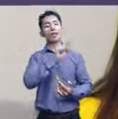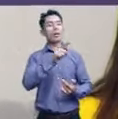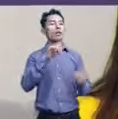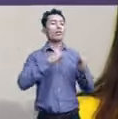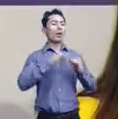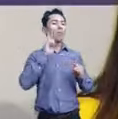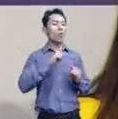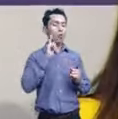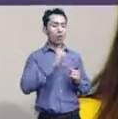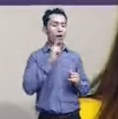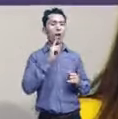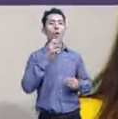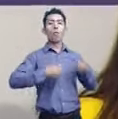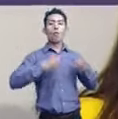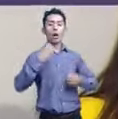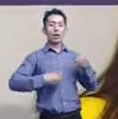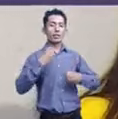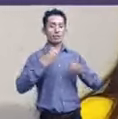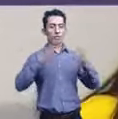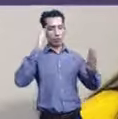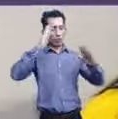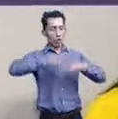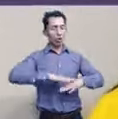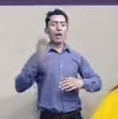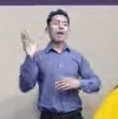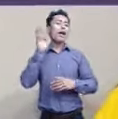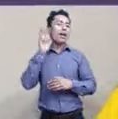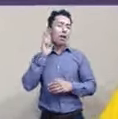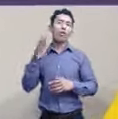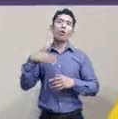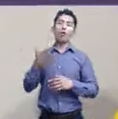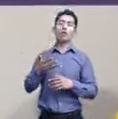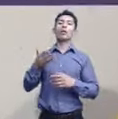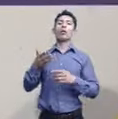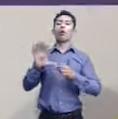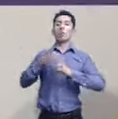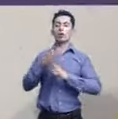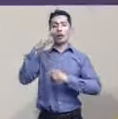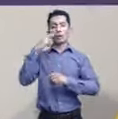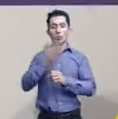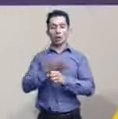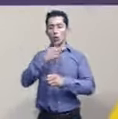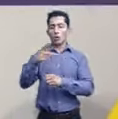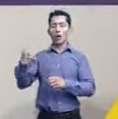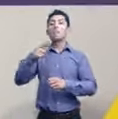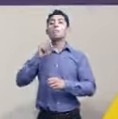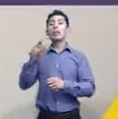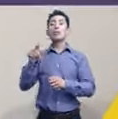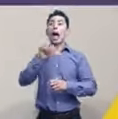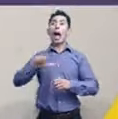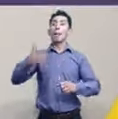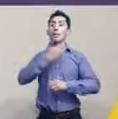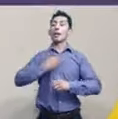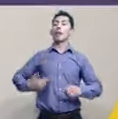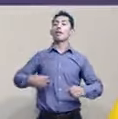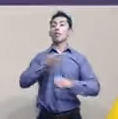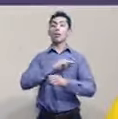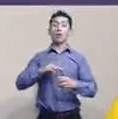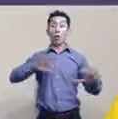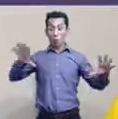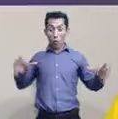mujer, los jueces conciliadores, los regidores de la comisión respondiente, hasta llegar al presidente